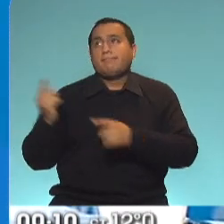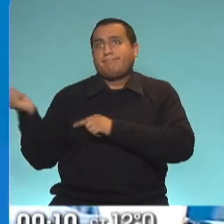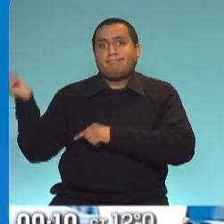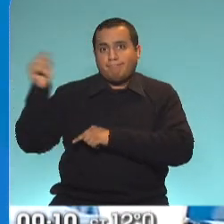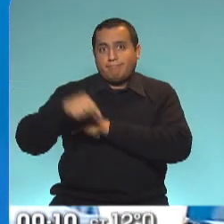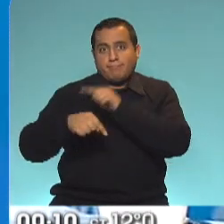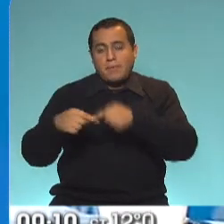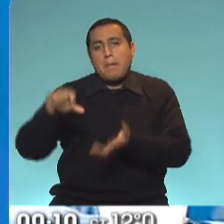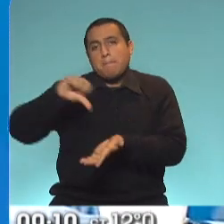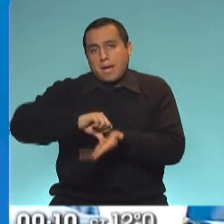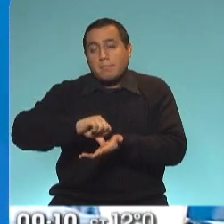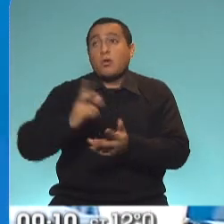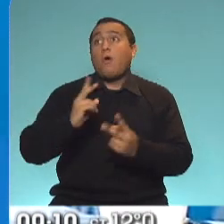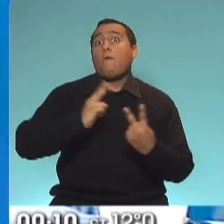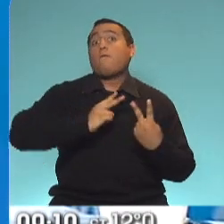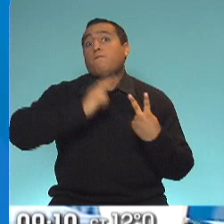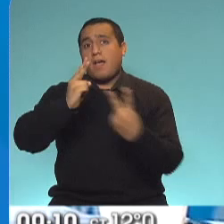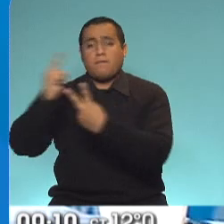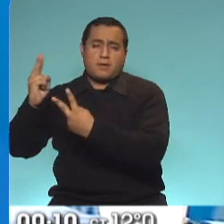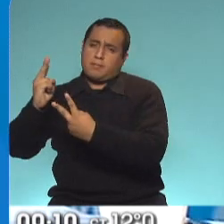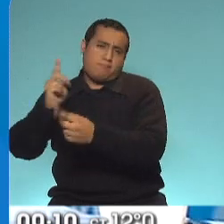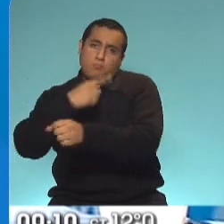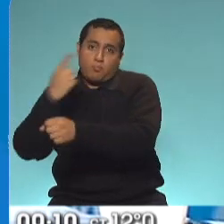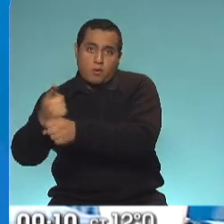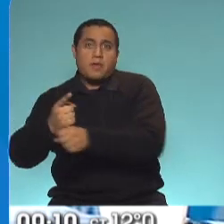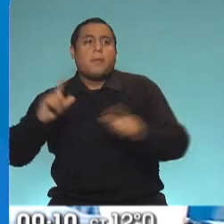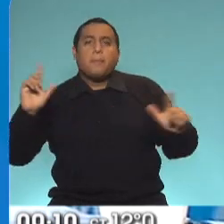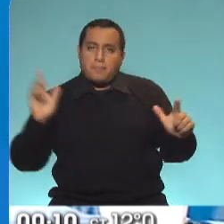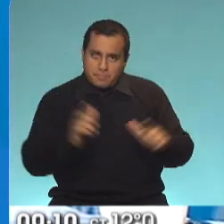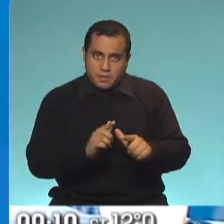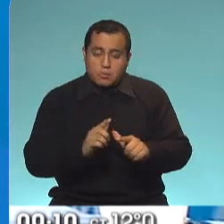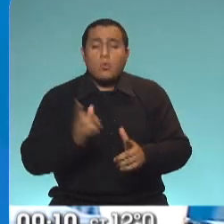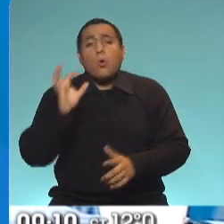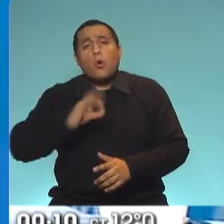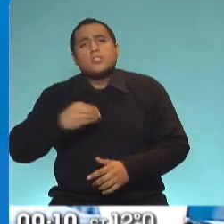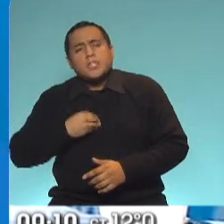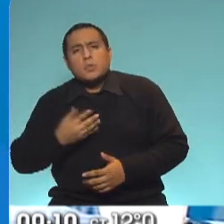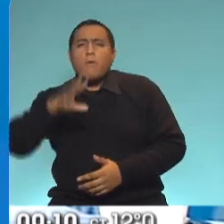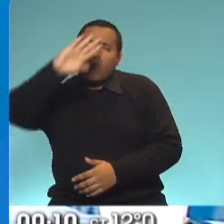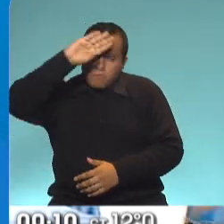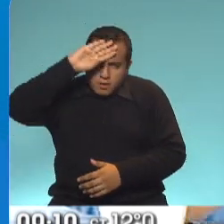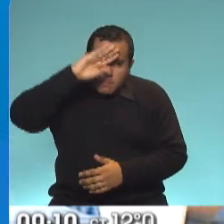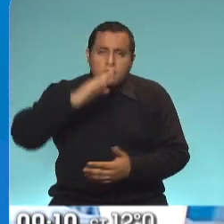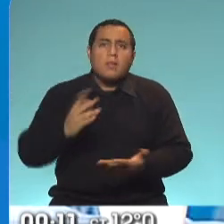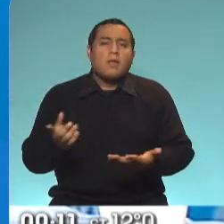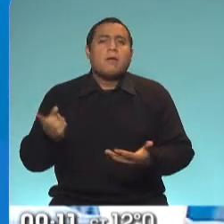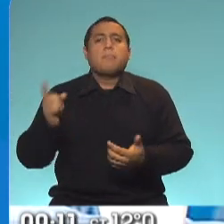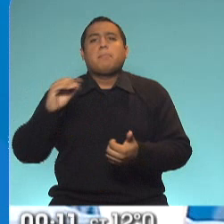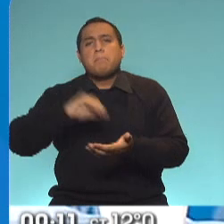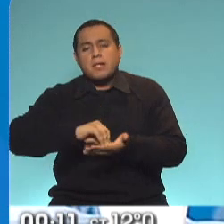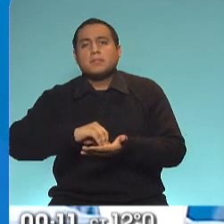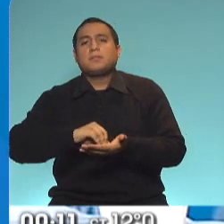ahora por la restricción de viajes se viene reduciendo, o estos mismos síntomas, fiebre junto a, en el caso